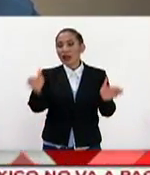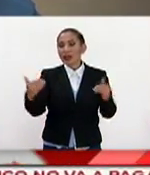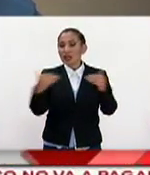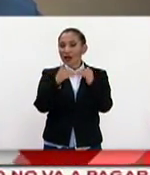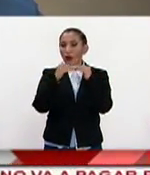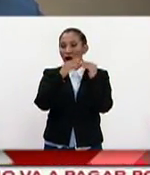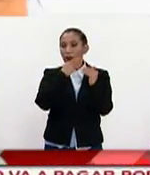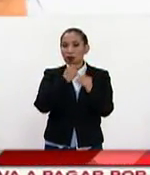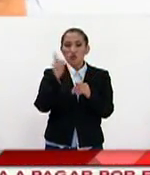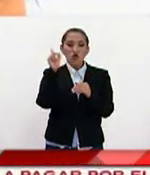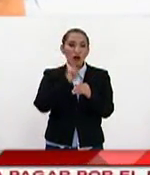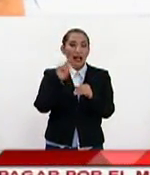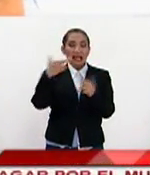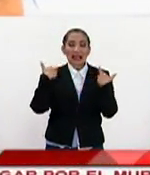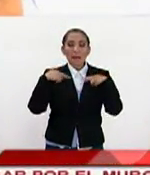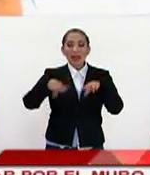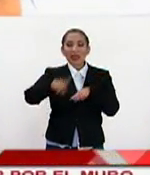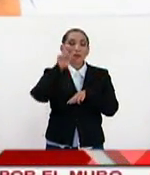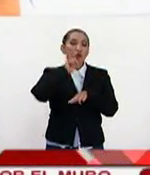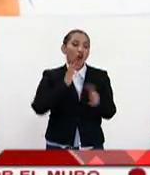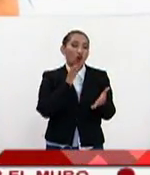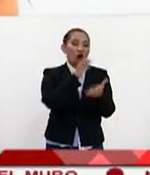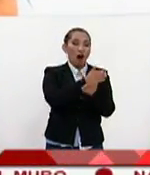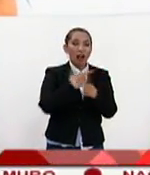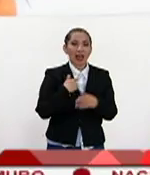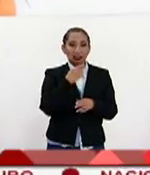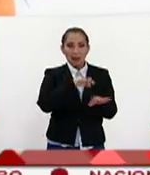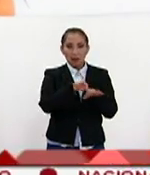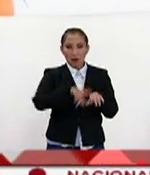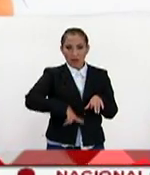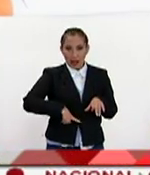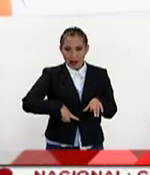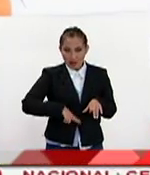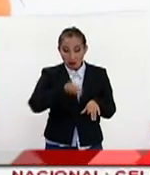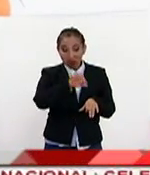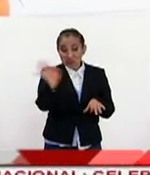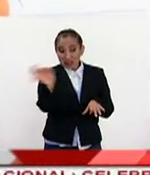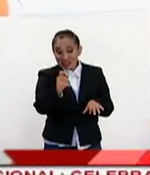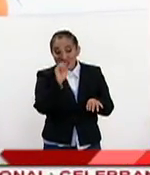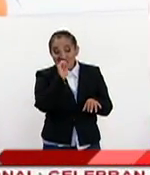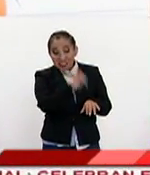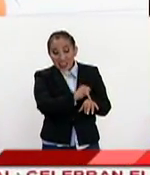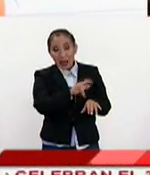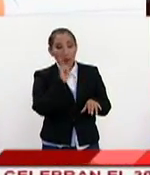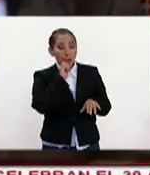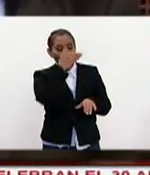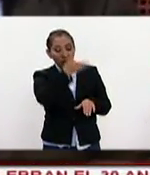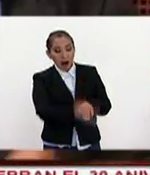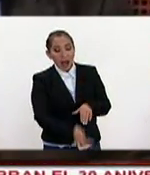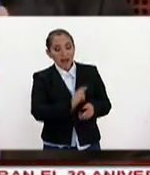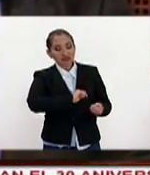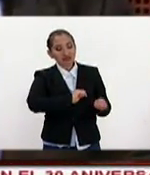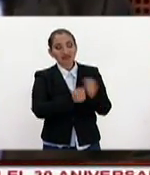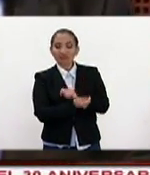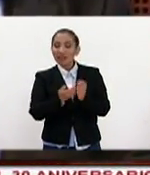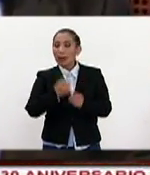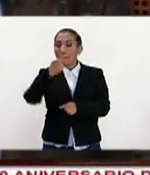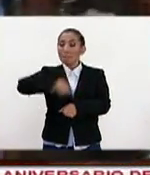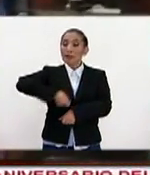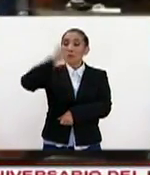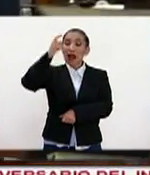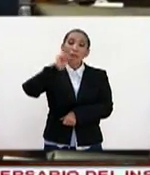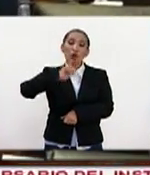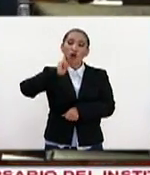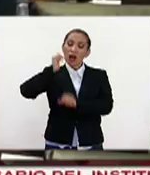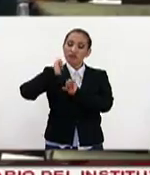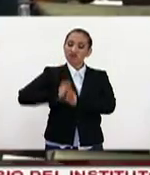equidad de género y la representación femenina en la función pública. De concretarse, Espinosa Castellanos se convertiría en la primera